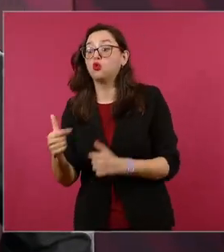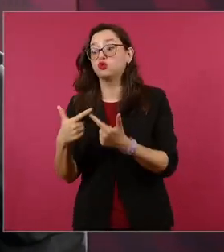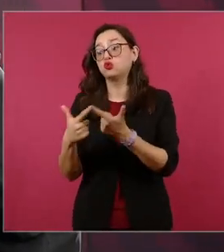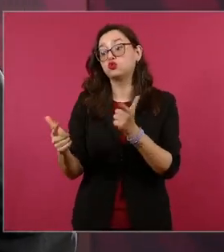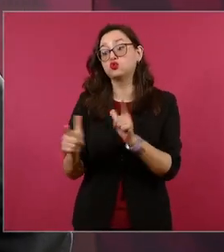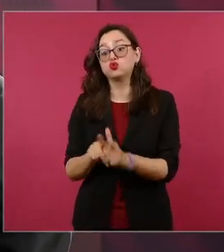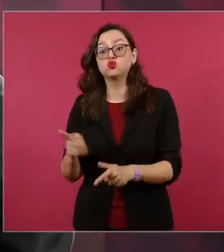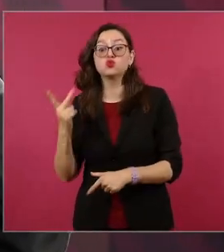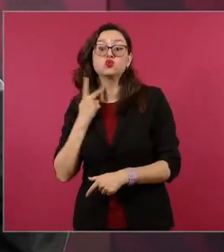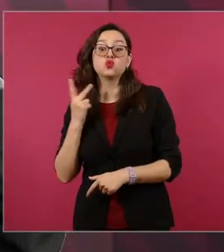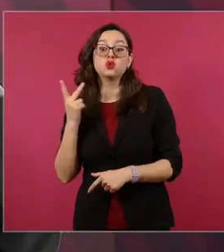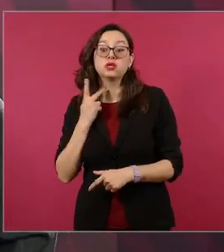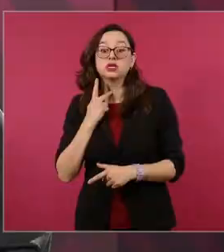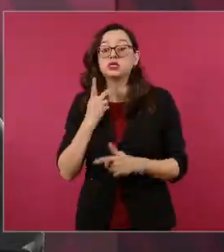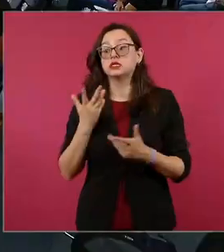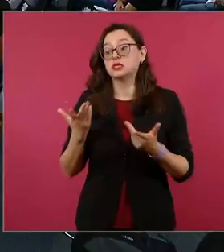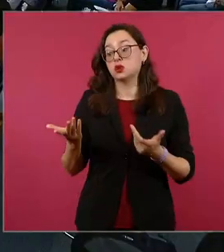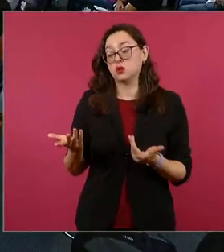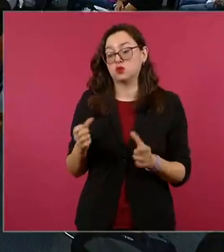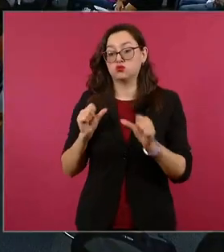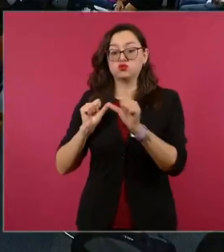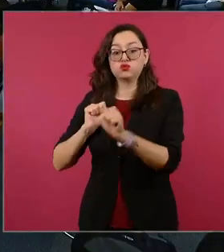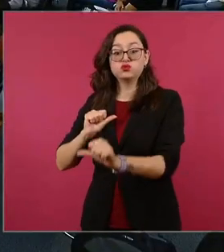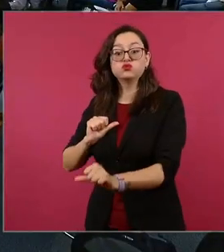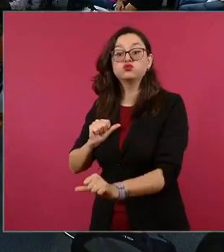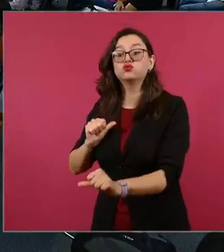moda durante mucho tiempo. Todavía hay algunos